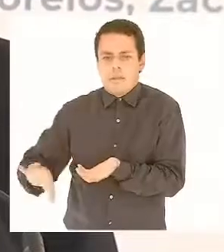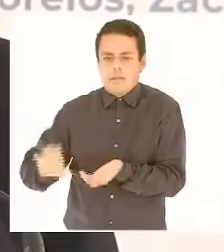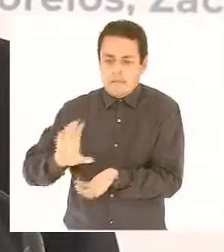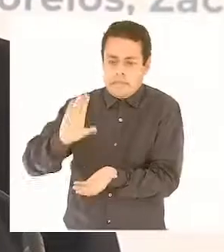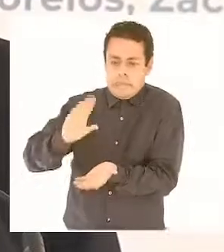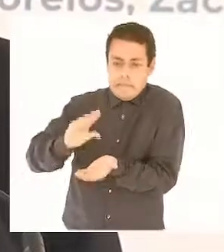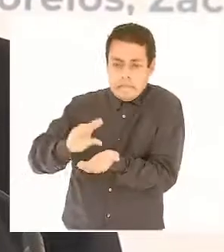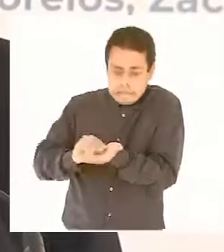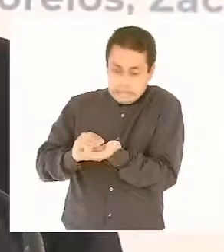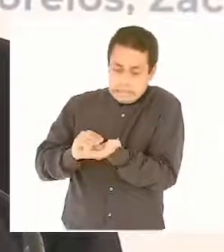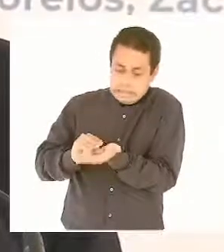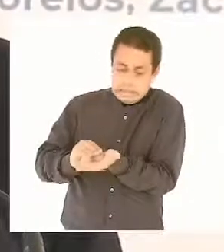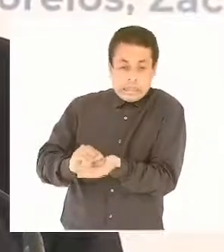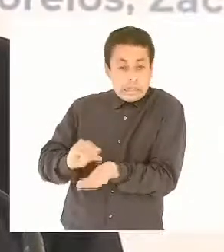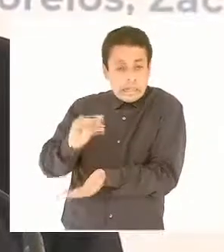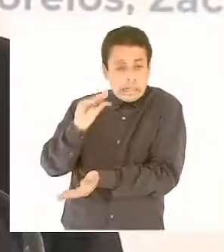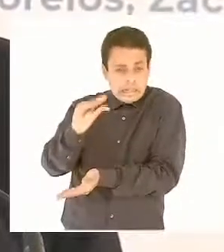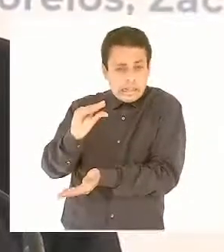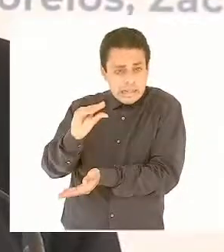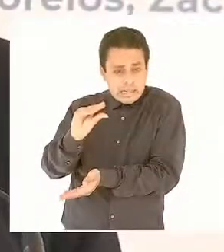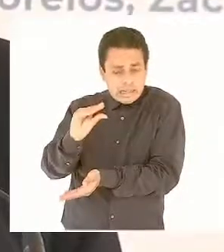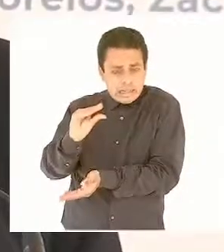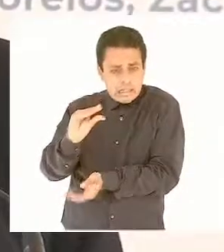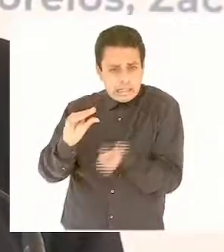poco lo que